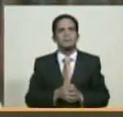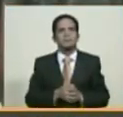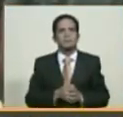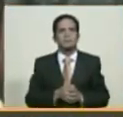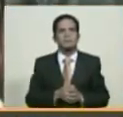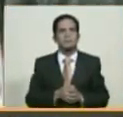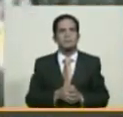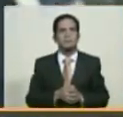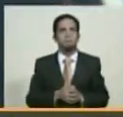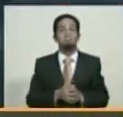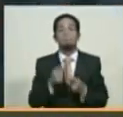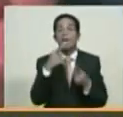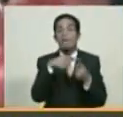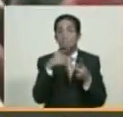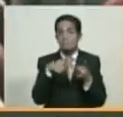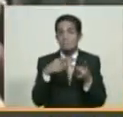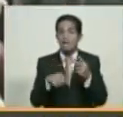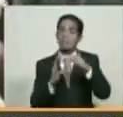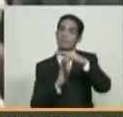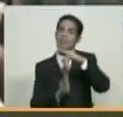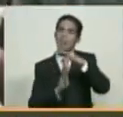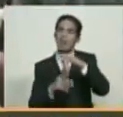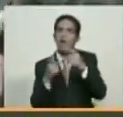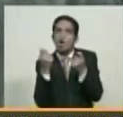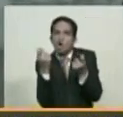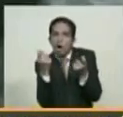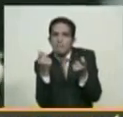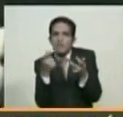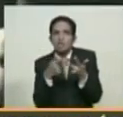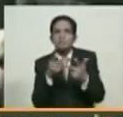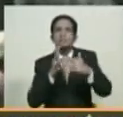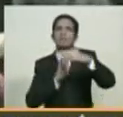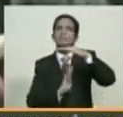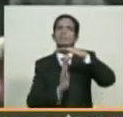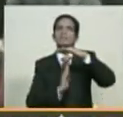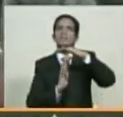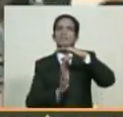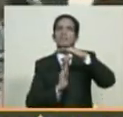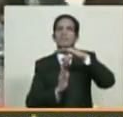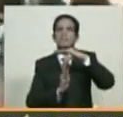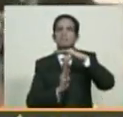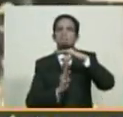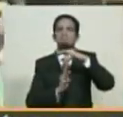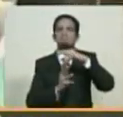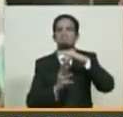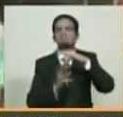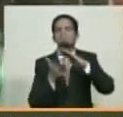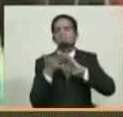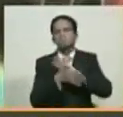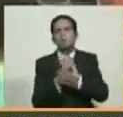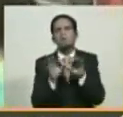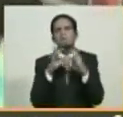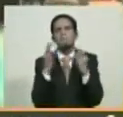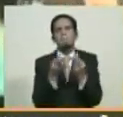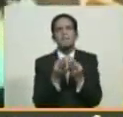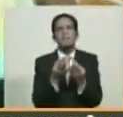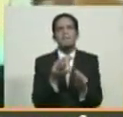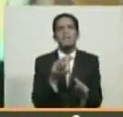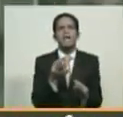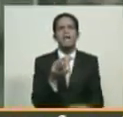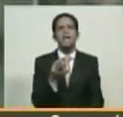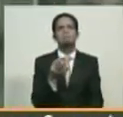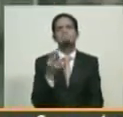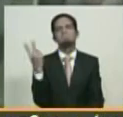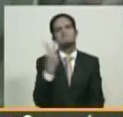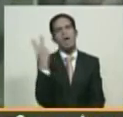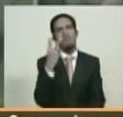Hay distintas categorías, hay migrantes económicos, hay migrantes que tienen que ver con familias